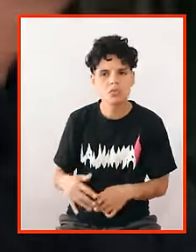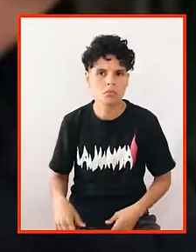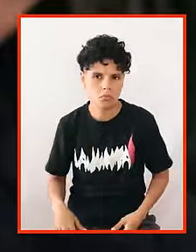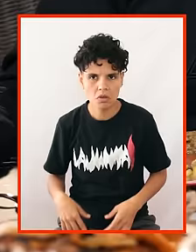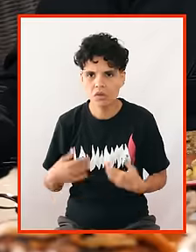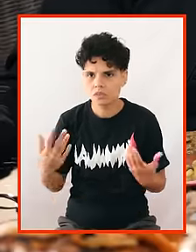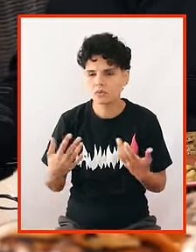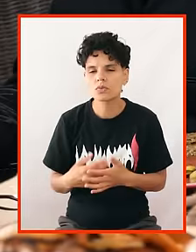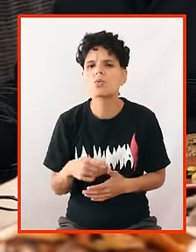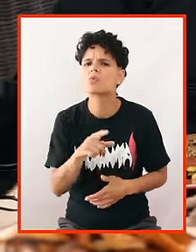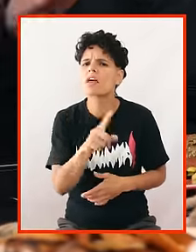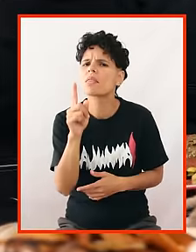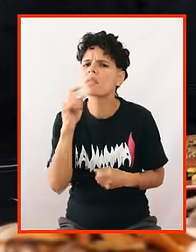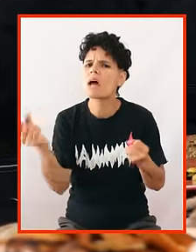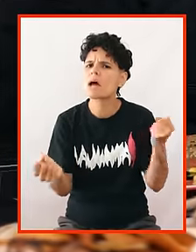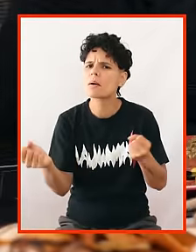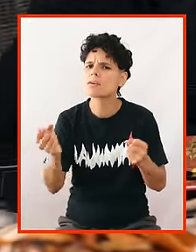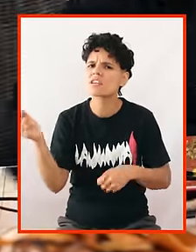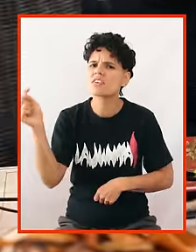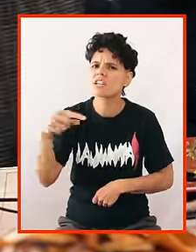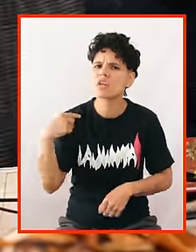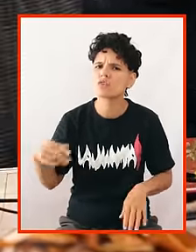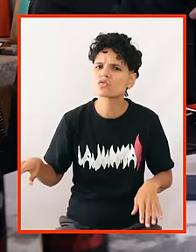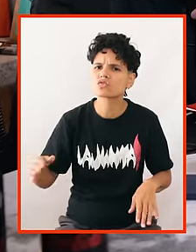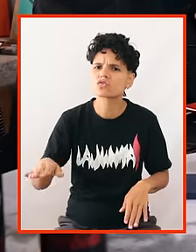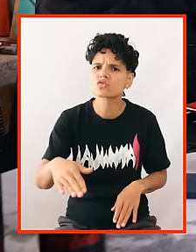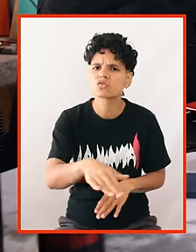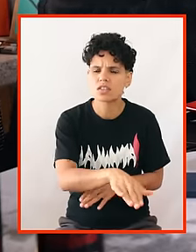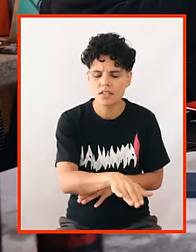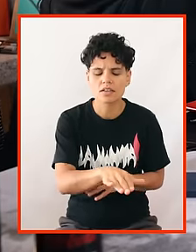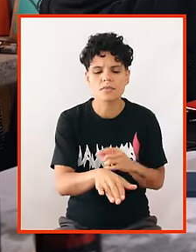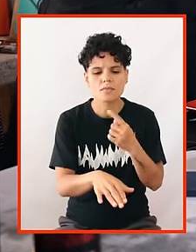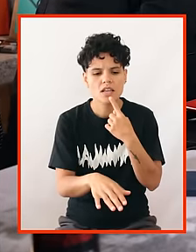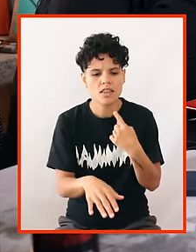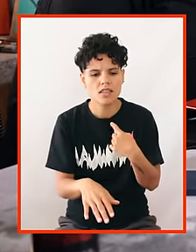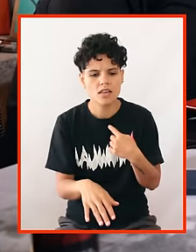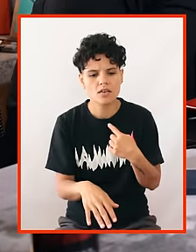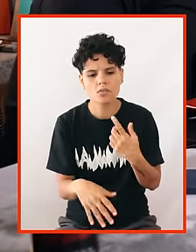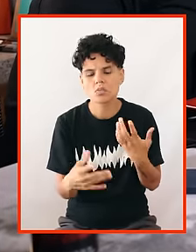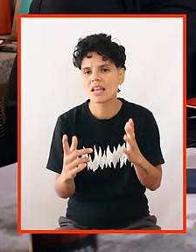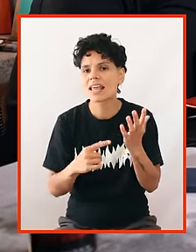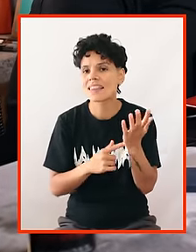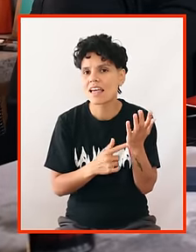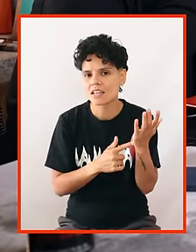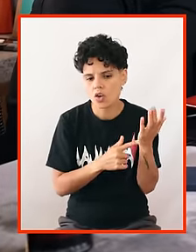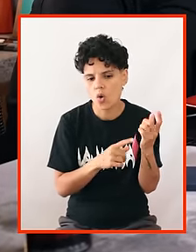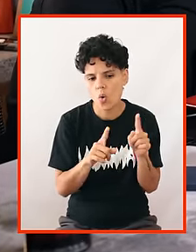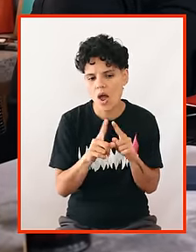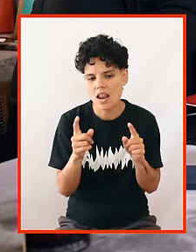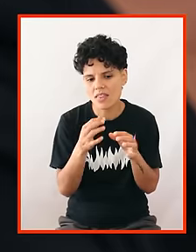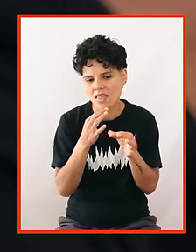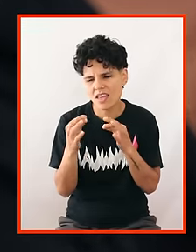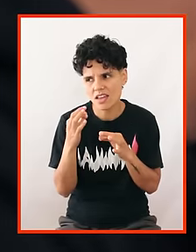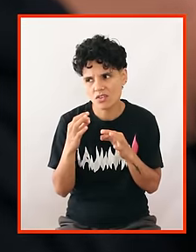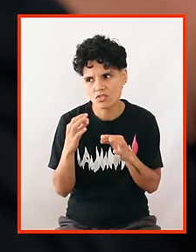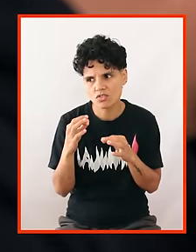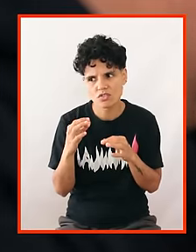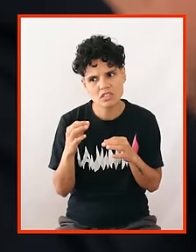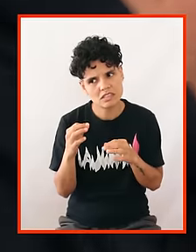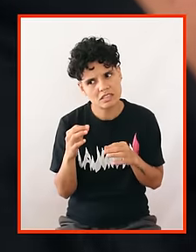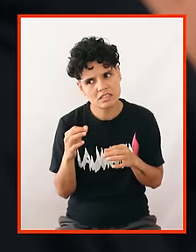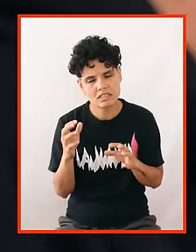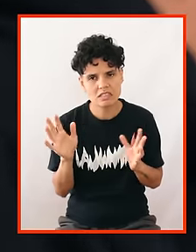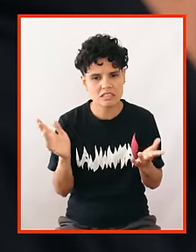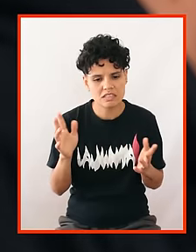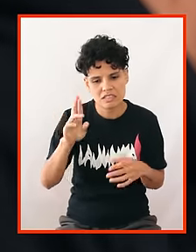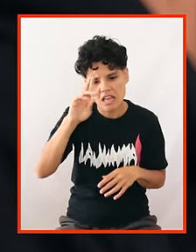Bla, ¿qué pasaba por ustedes cuando iban en la camioneta llegando al lugar? No, pues nos dijeron que teníamos que. Ante el equipo técnico, cuando montó, nos dijeron, oye, por si acaso